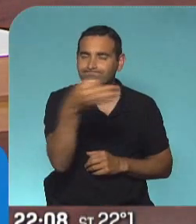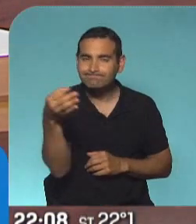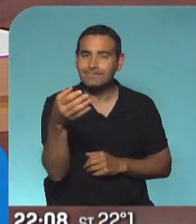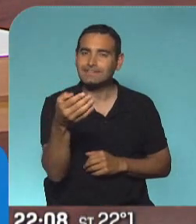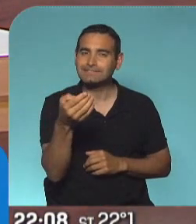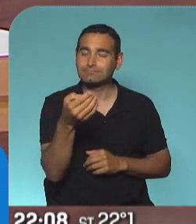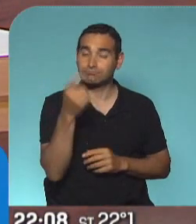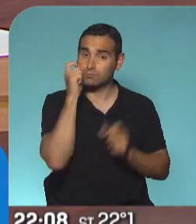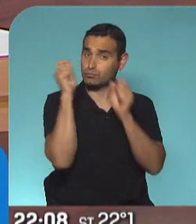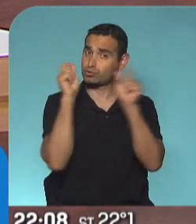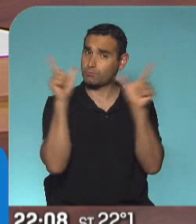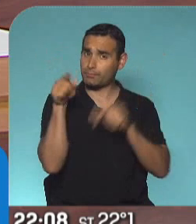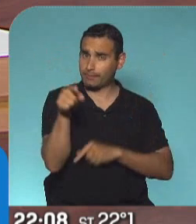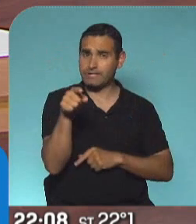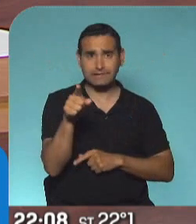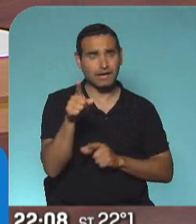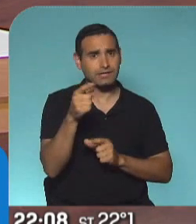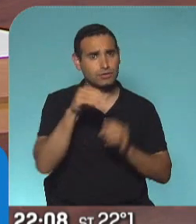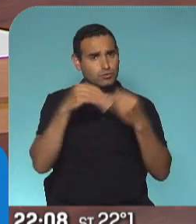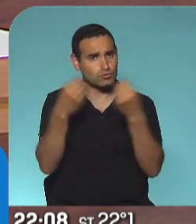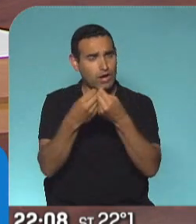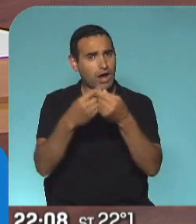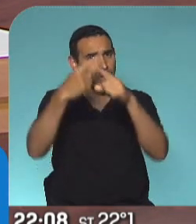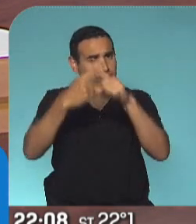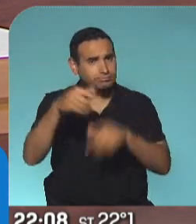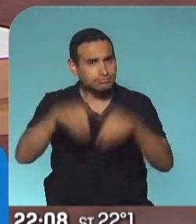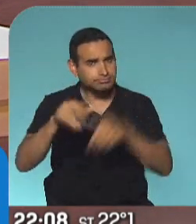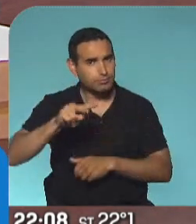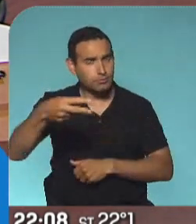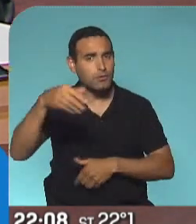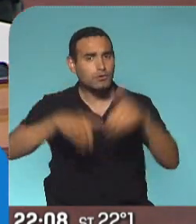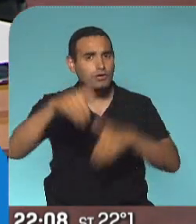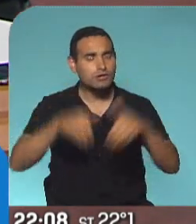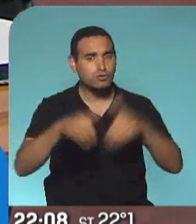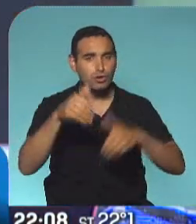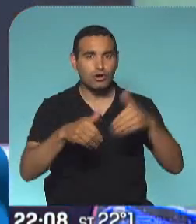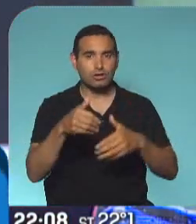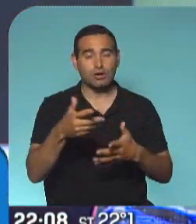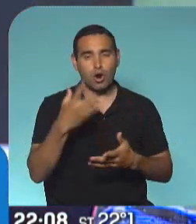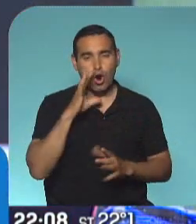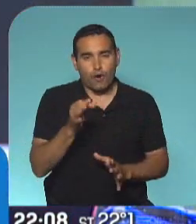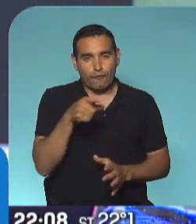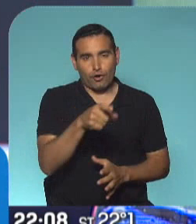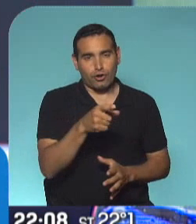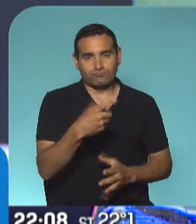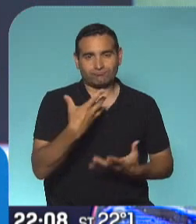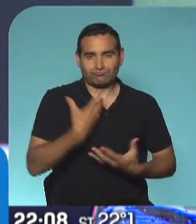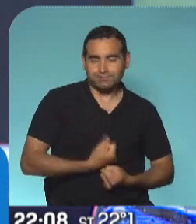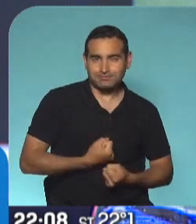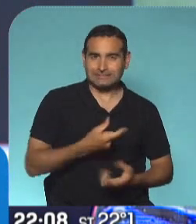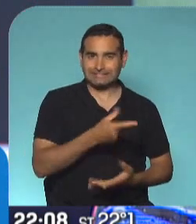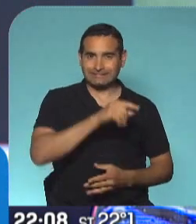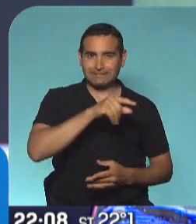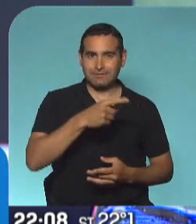Casi sorpresivo el resultado de la segunda vuelta, con una obvia frustración nuevamente, fracaso de